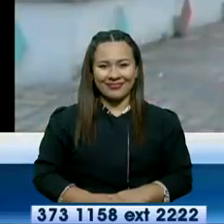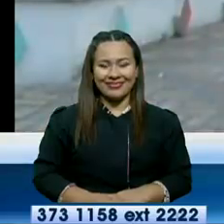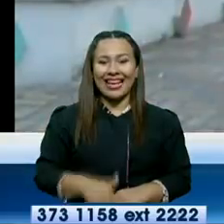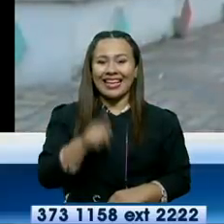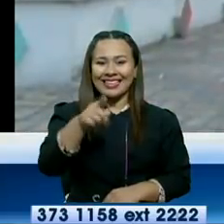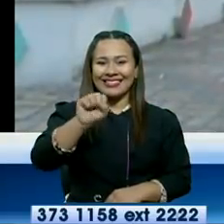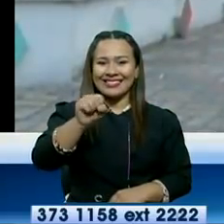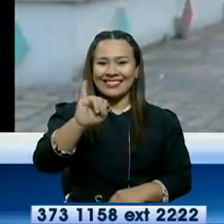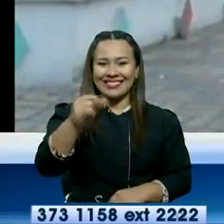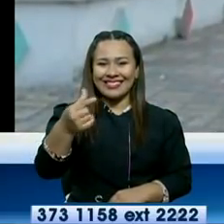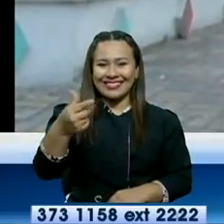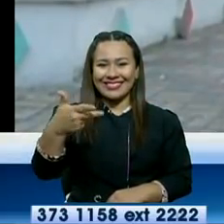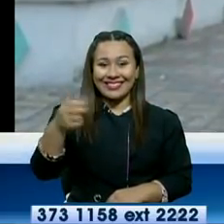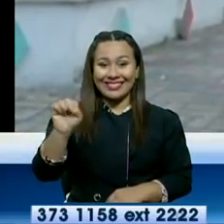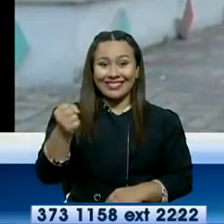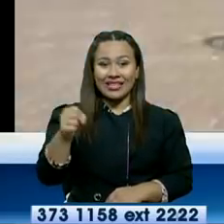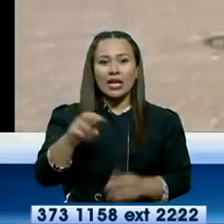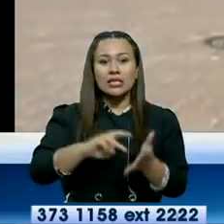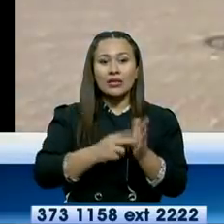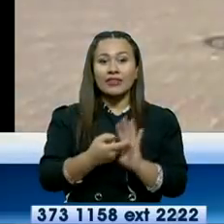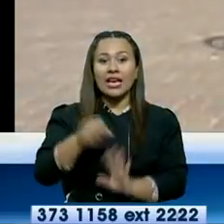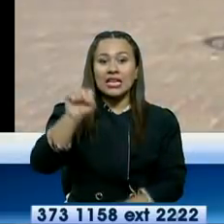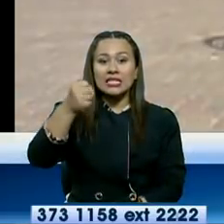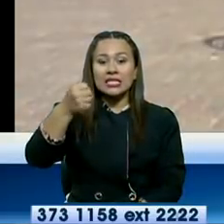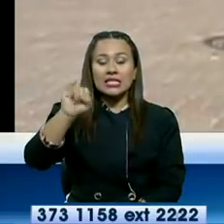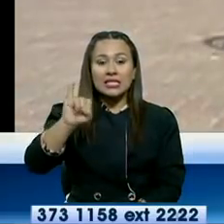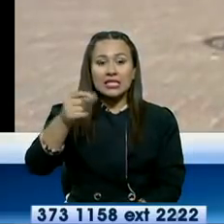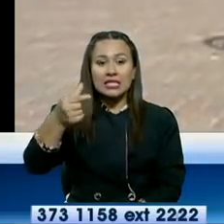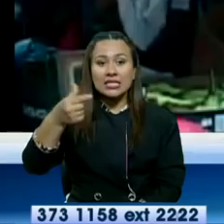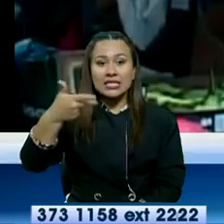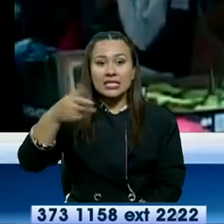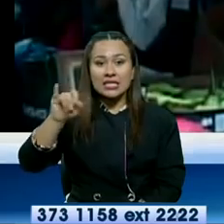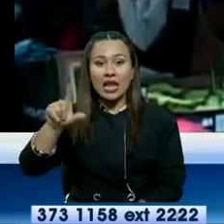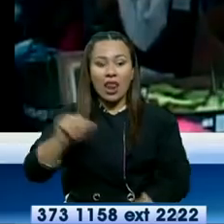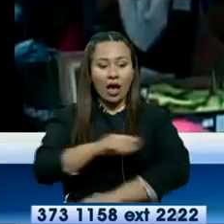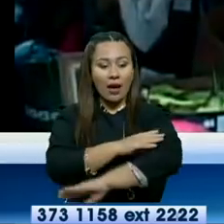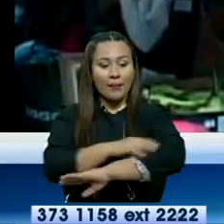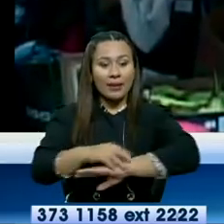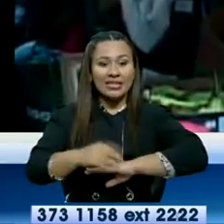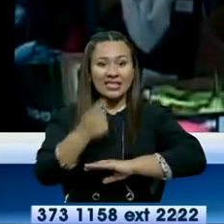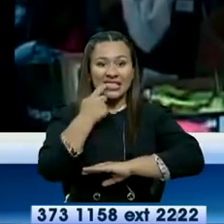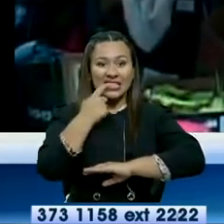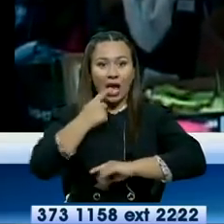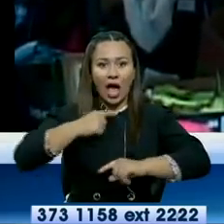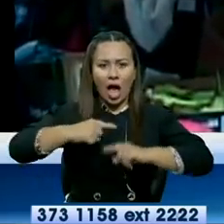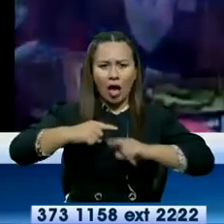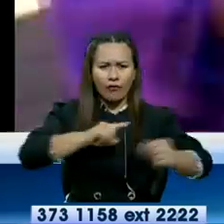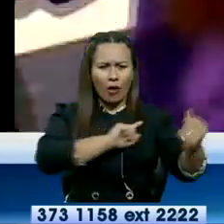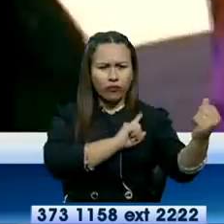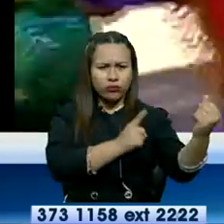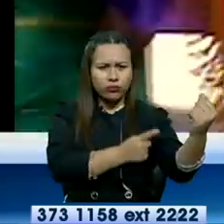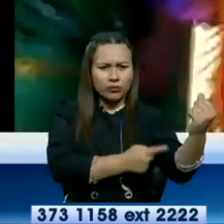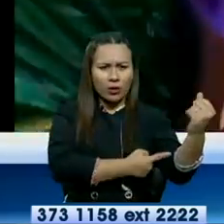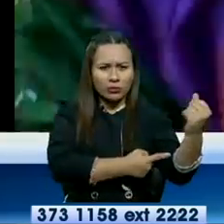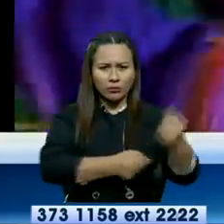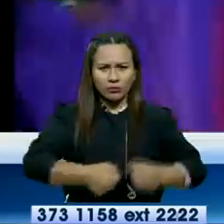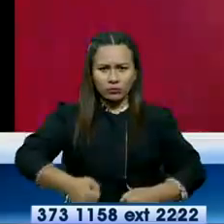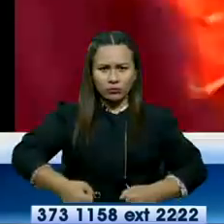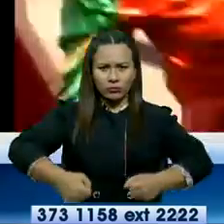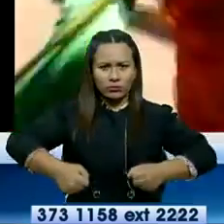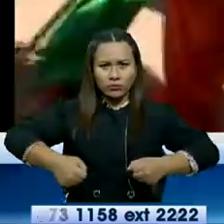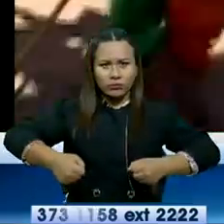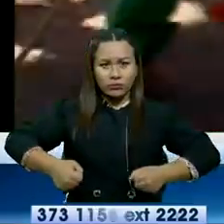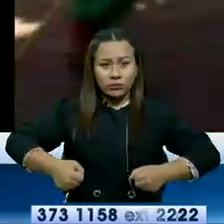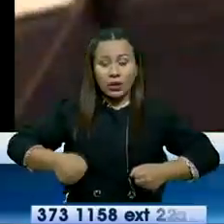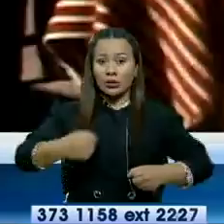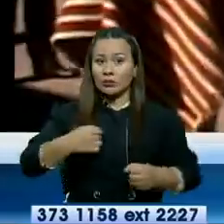Sichos significa Sichila, significa brazo de hierro, jefe de la tribu, hombre muy fuerte, fornido y aguerrido, que